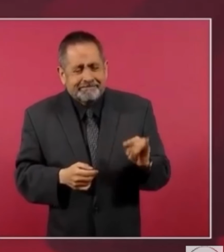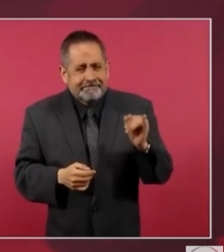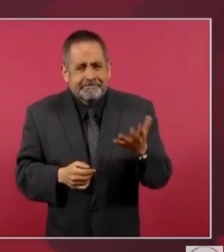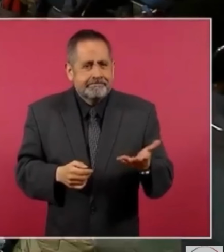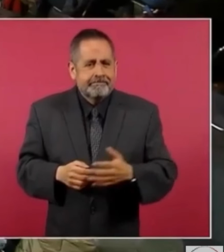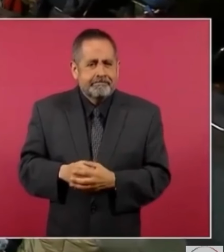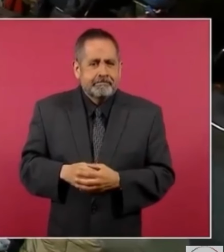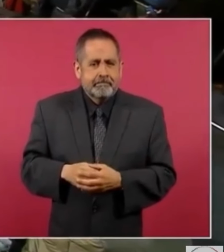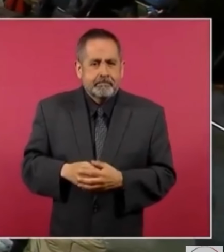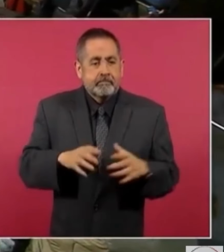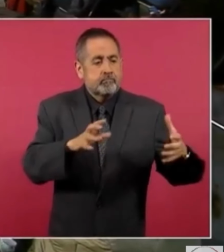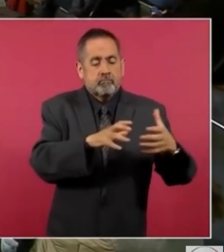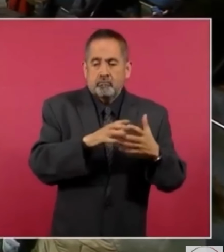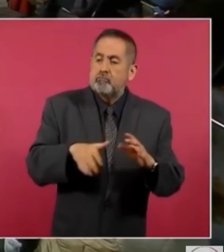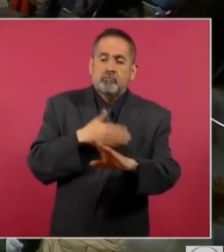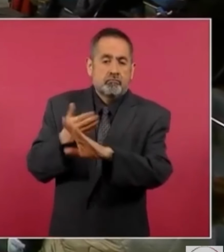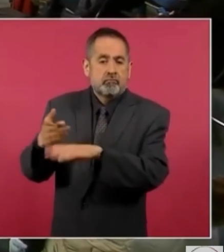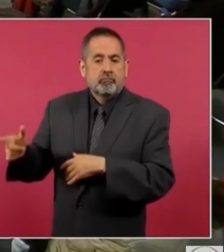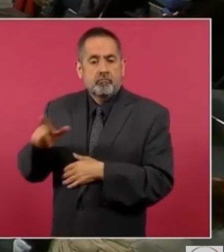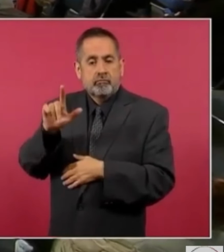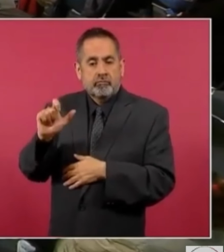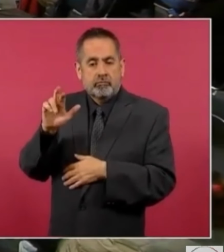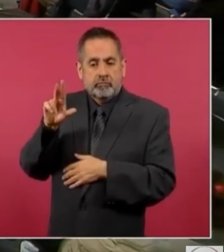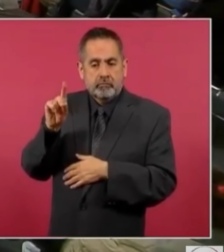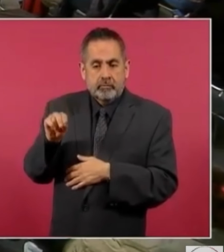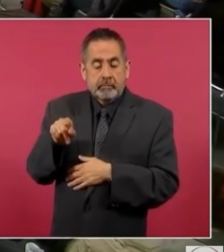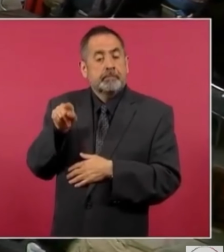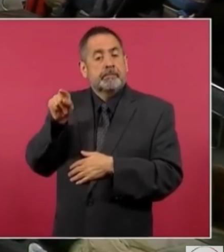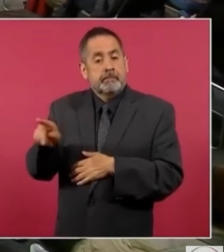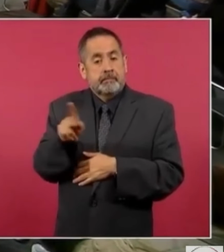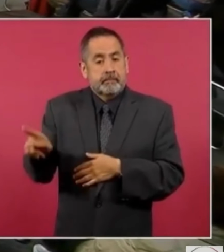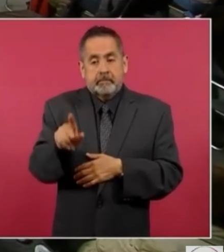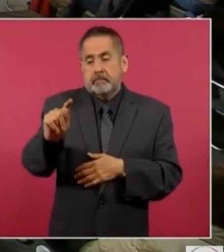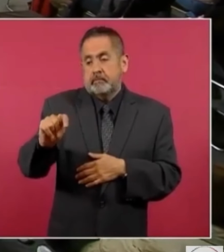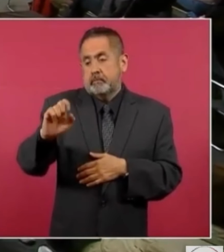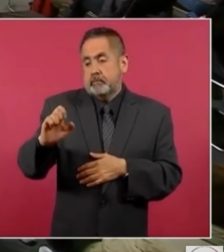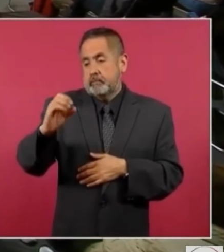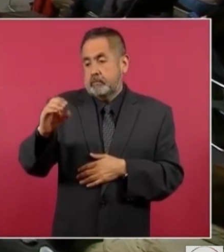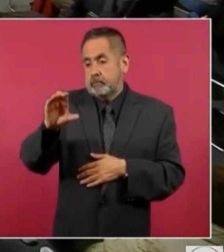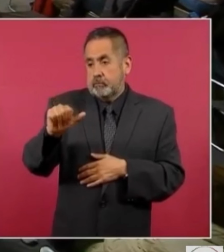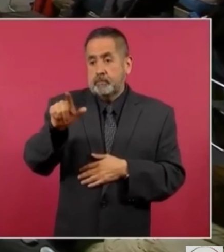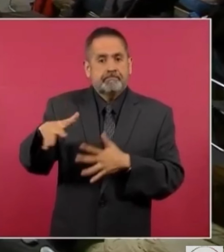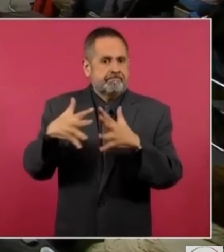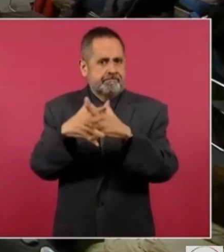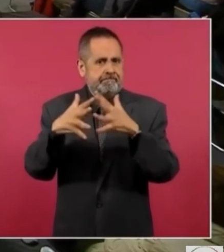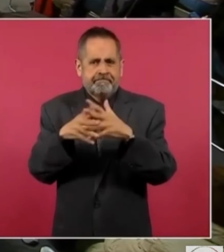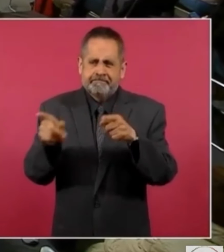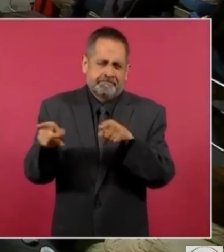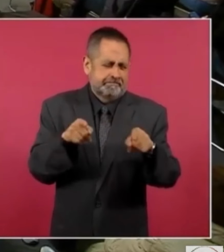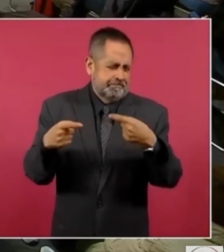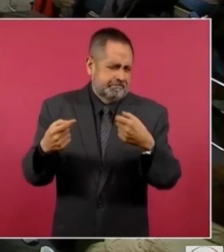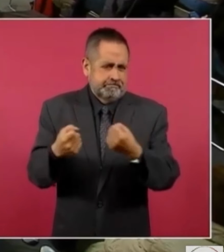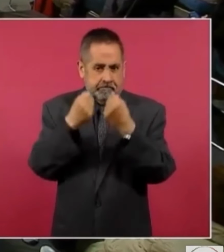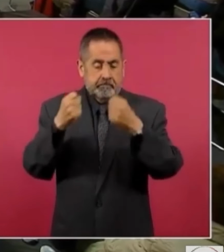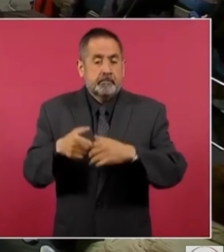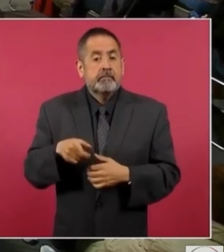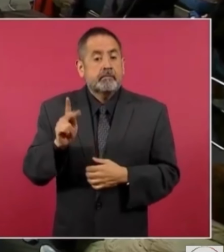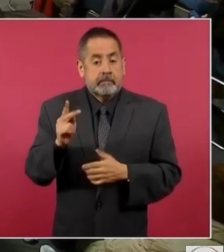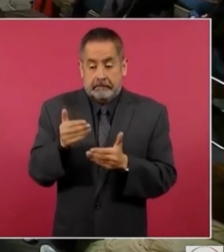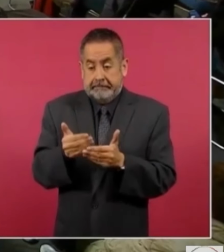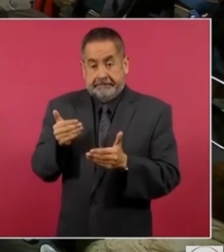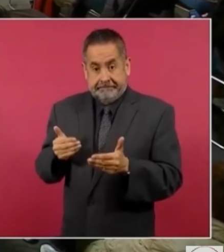que enarbolaban en contra del Lerdo. Y ahí en Tecoac se da la batalla. Pero antes de la